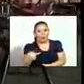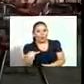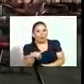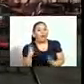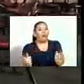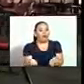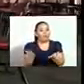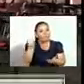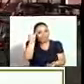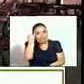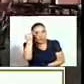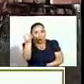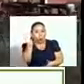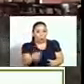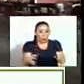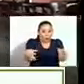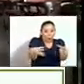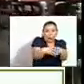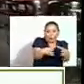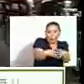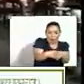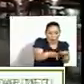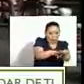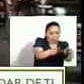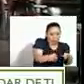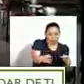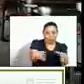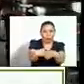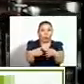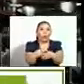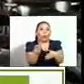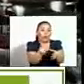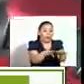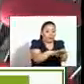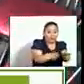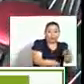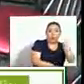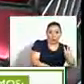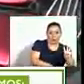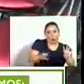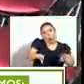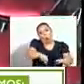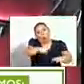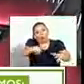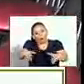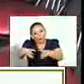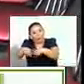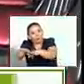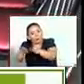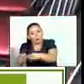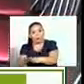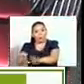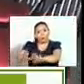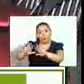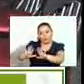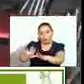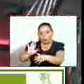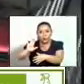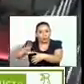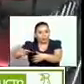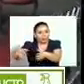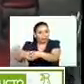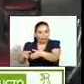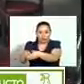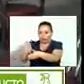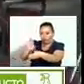utilizará estrategia con mesas de grupos pequeños para cuatro personas y otras para grupos de diez personas que sean parte